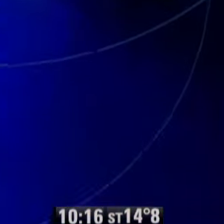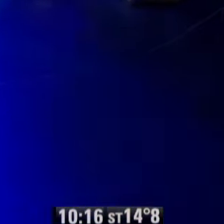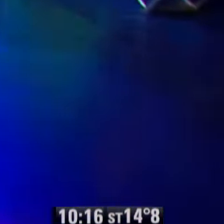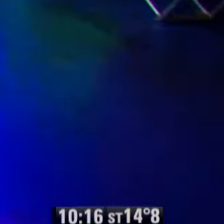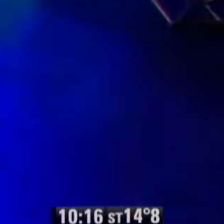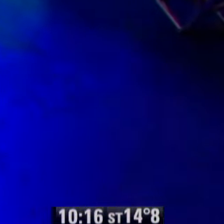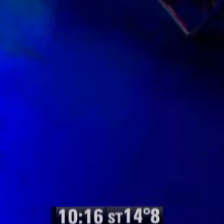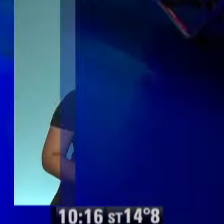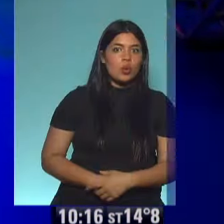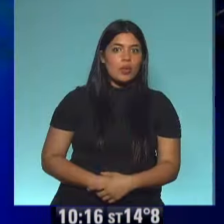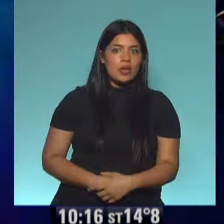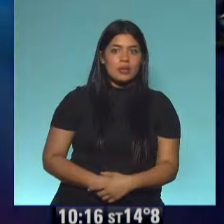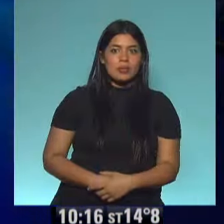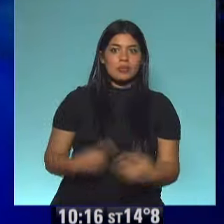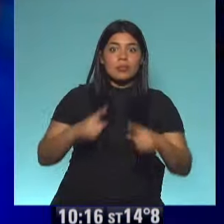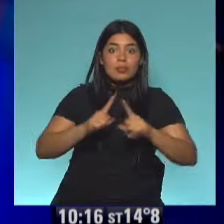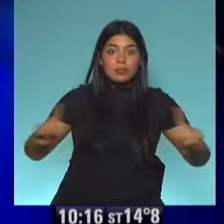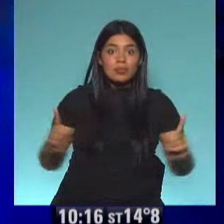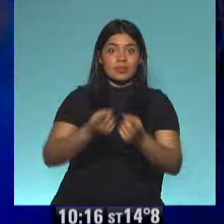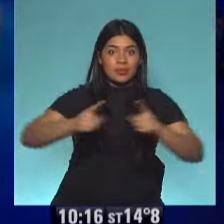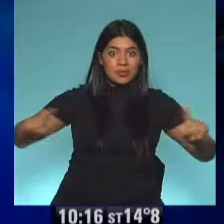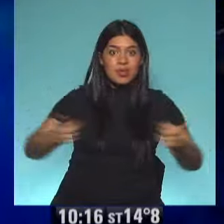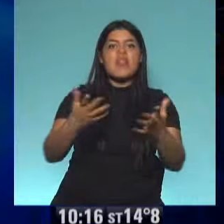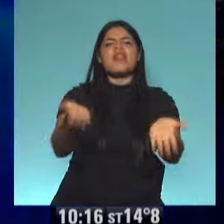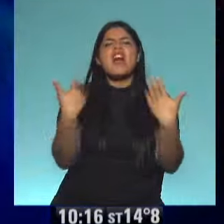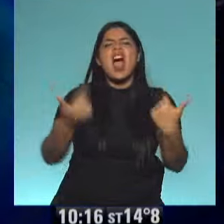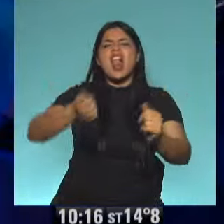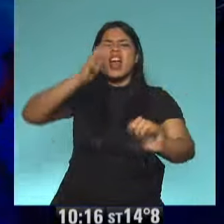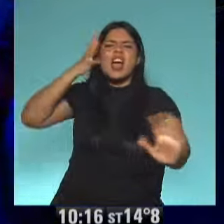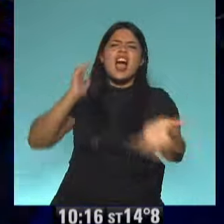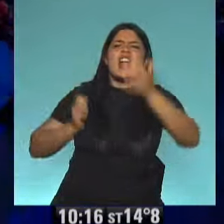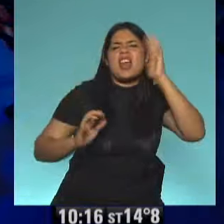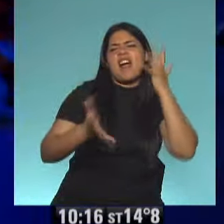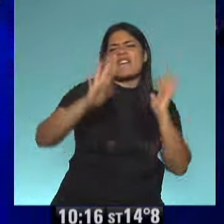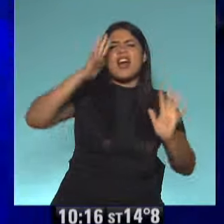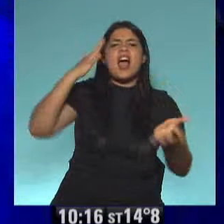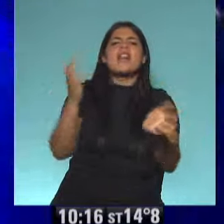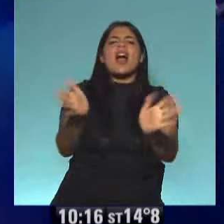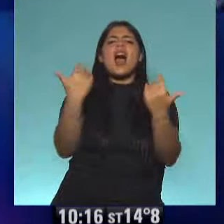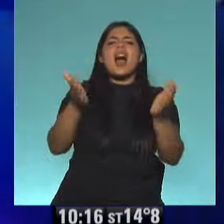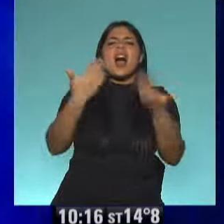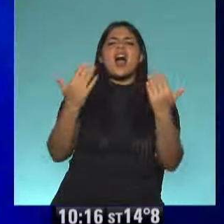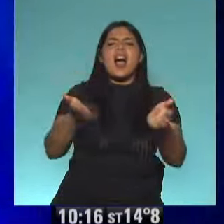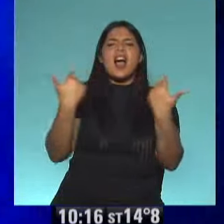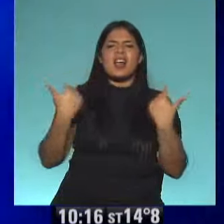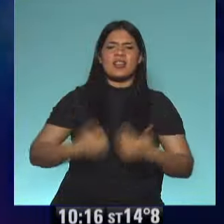en el matador me están buscando. Carnaval, carnaval, carnaval. ¡Arriba!